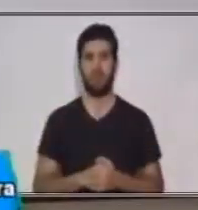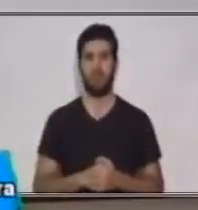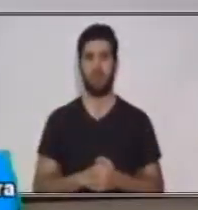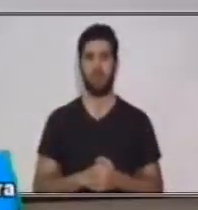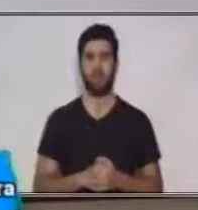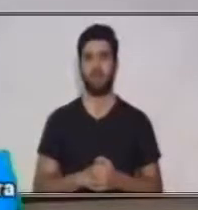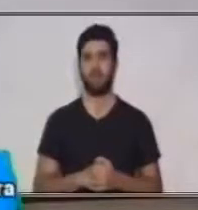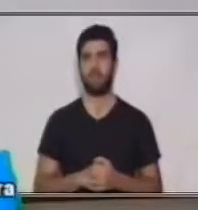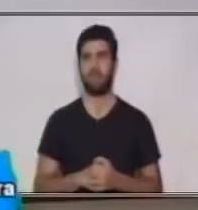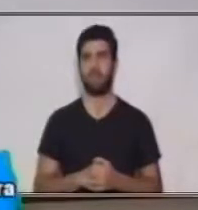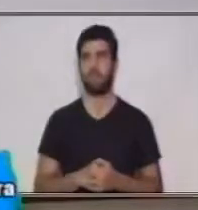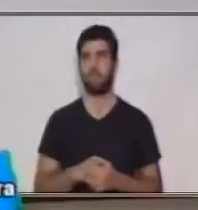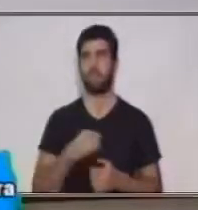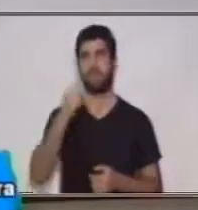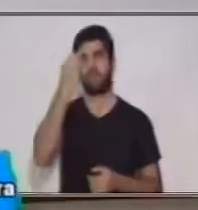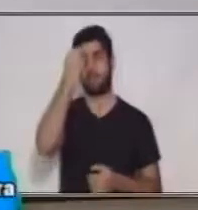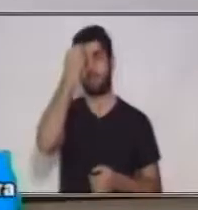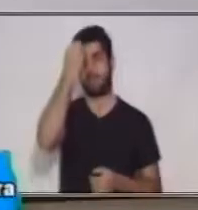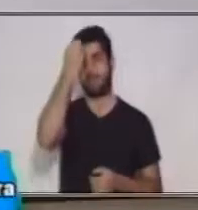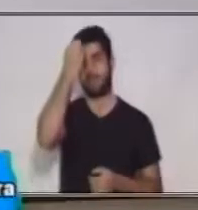ver.